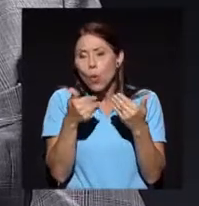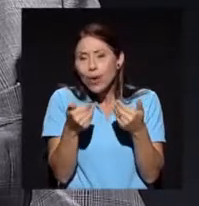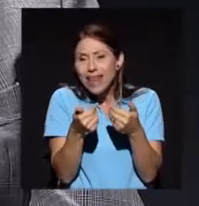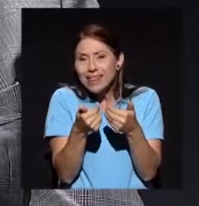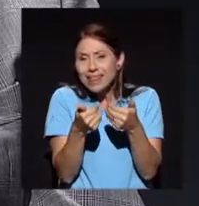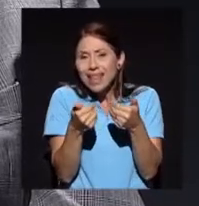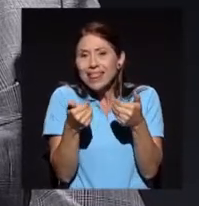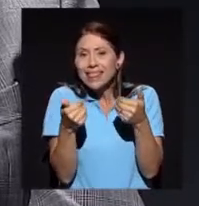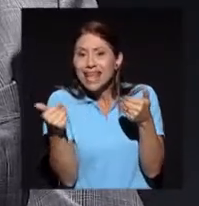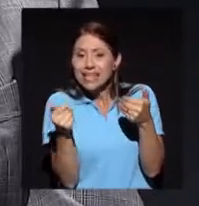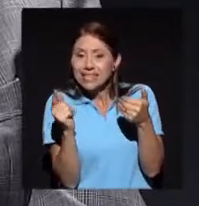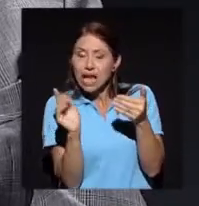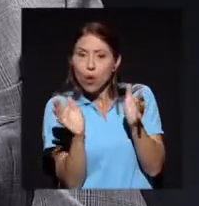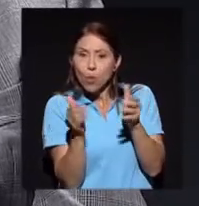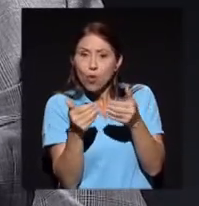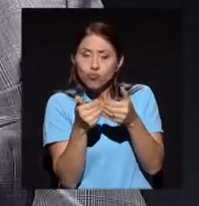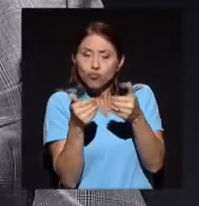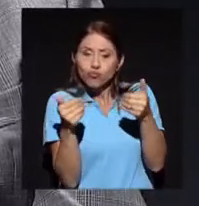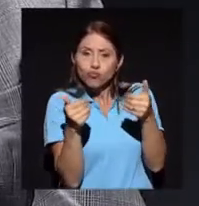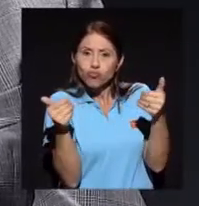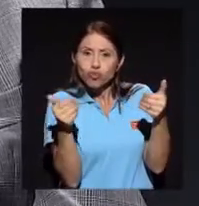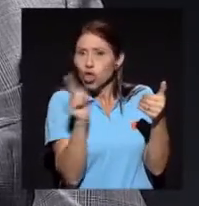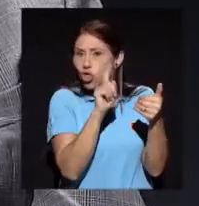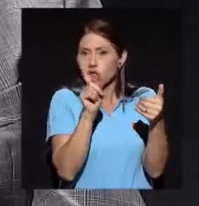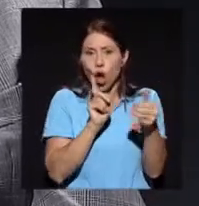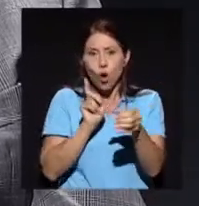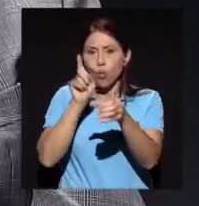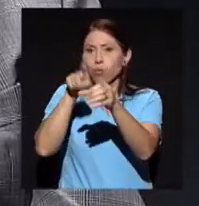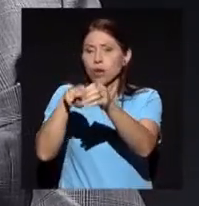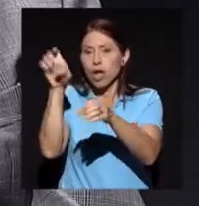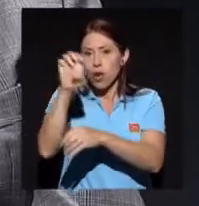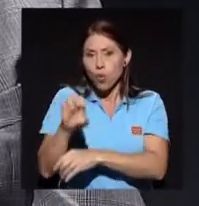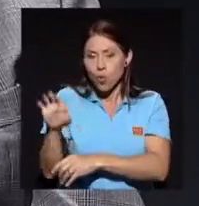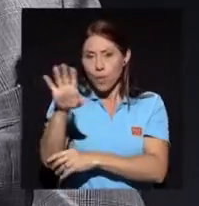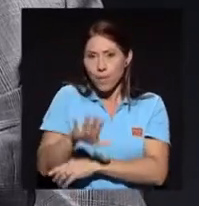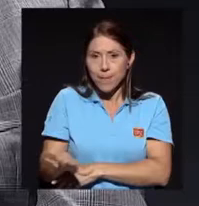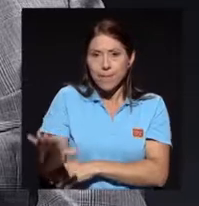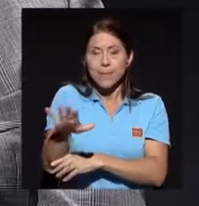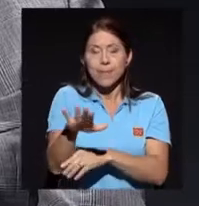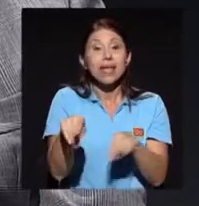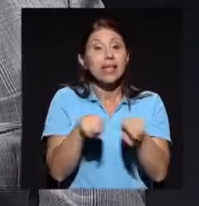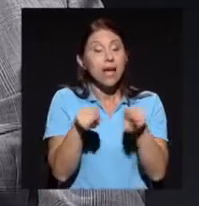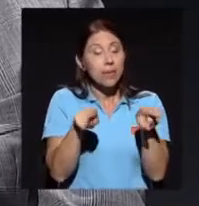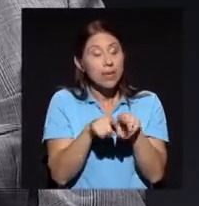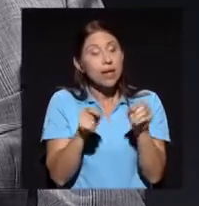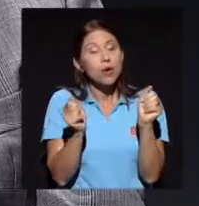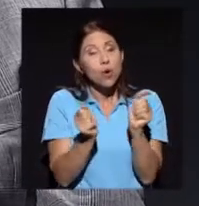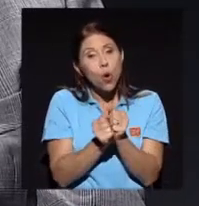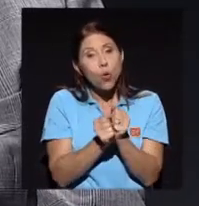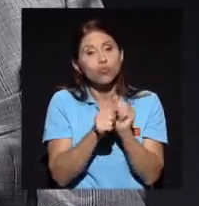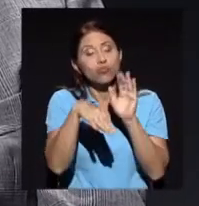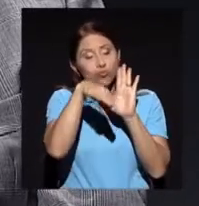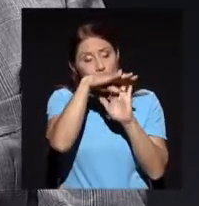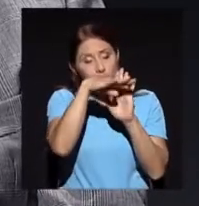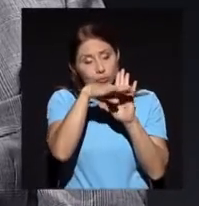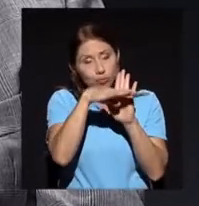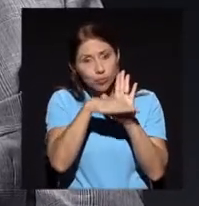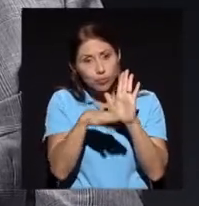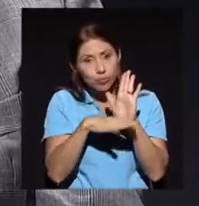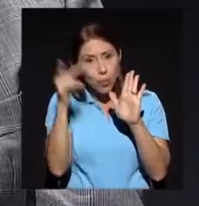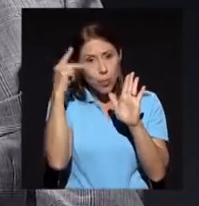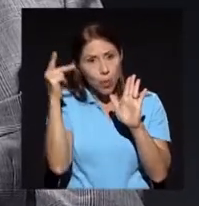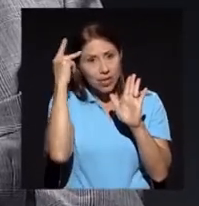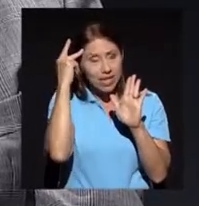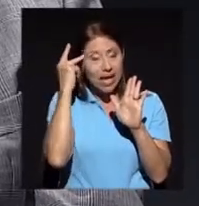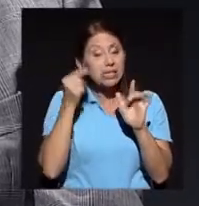no europeísta y además por un conjunto de políticas cuyo desenlace final todavía está en serie